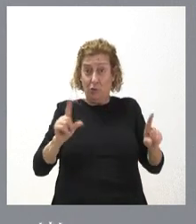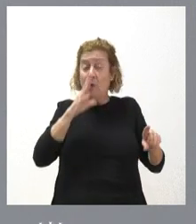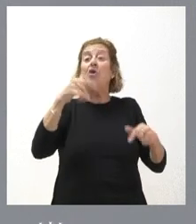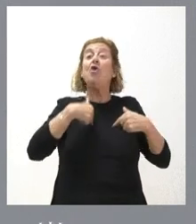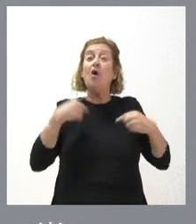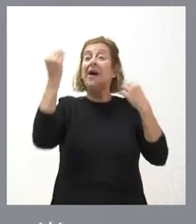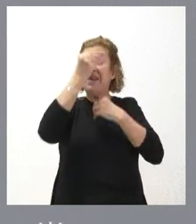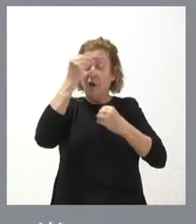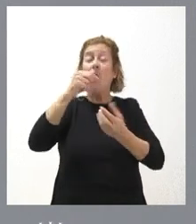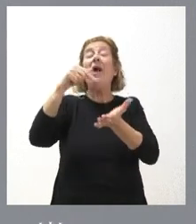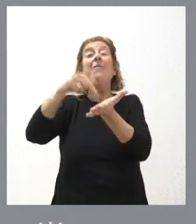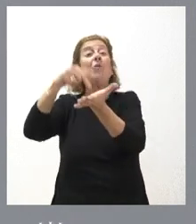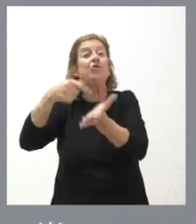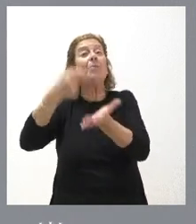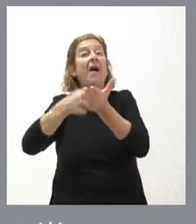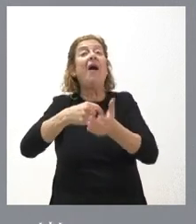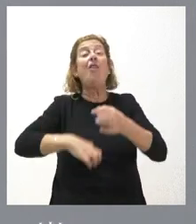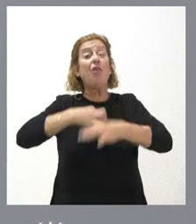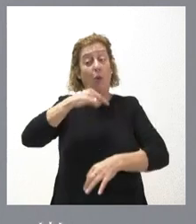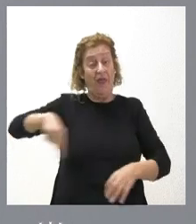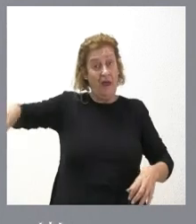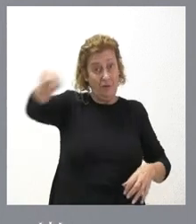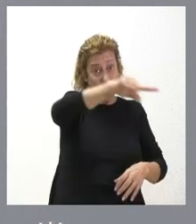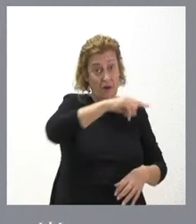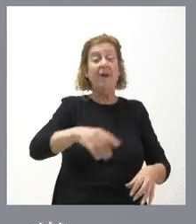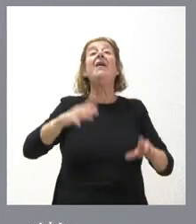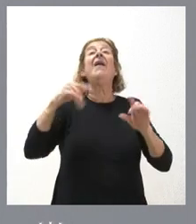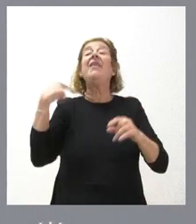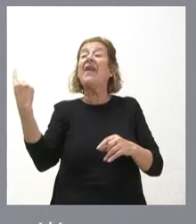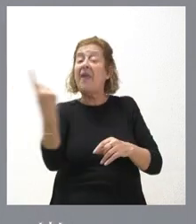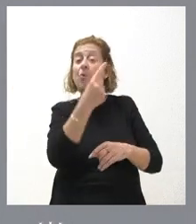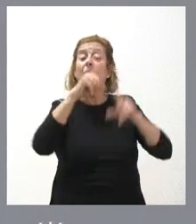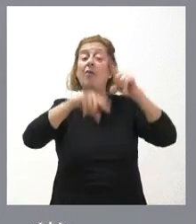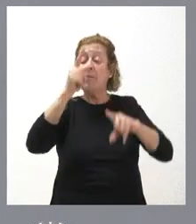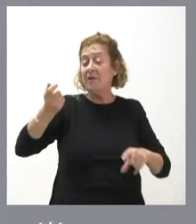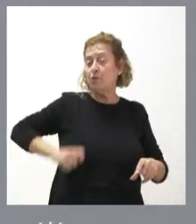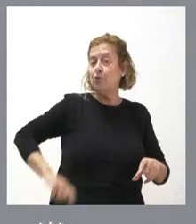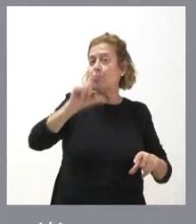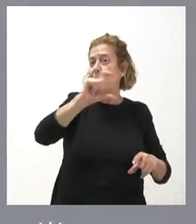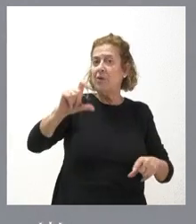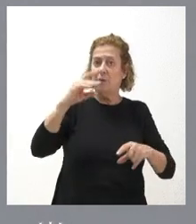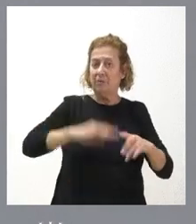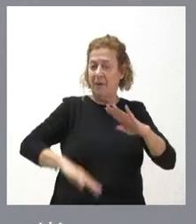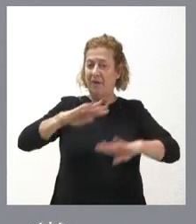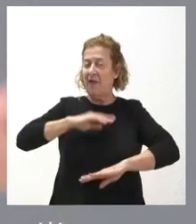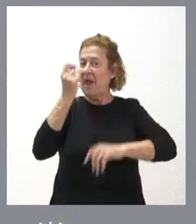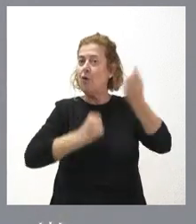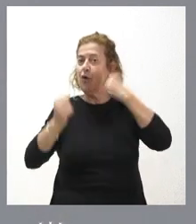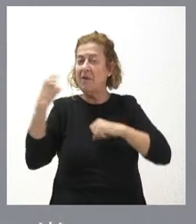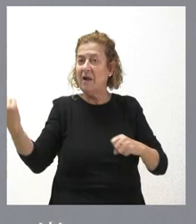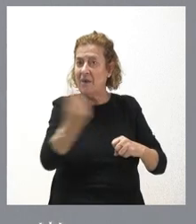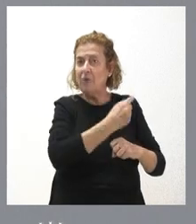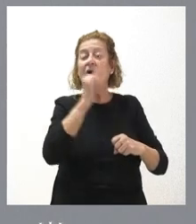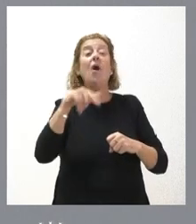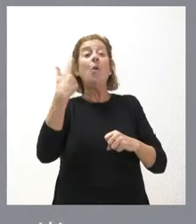creemos que los impuestos lo pagan los ciudadanos lo pagan en su función de su capacidad contributiva de su capacidad económica y además los servicios Se reciben en